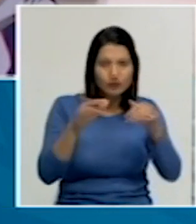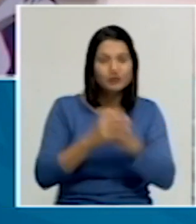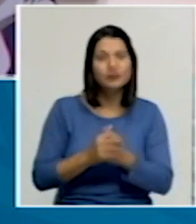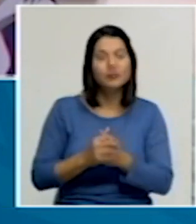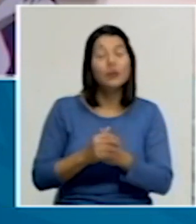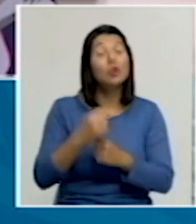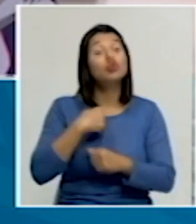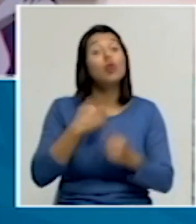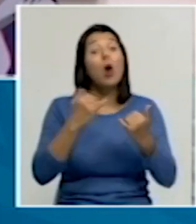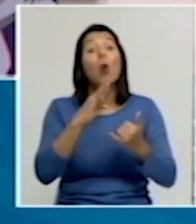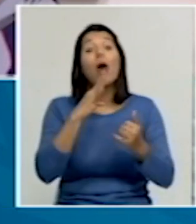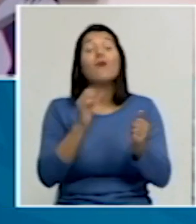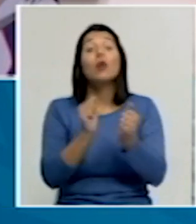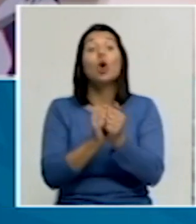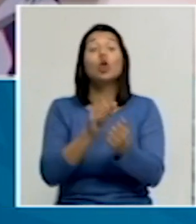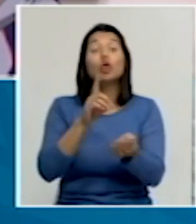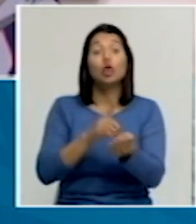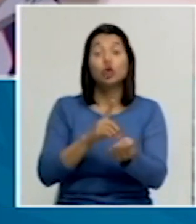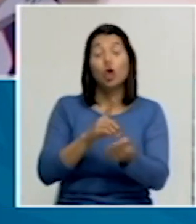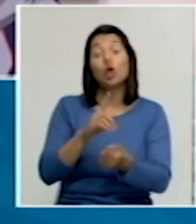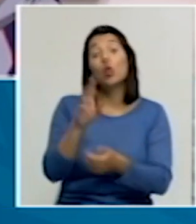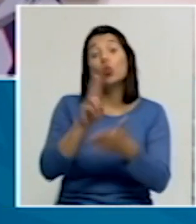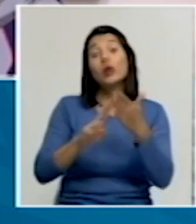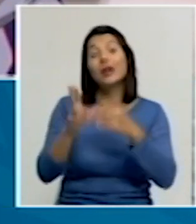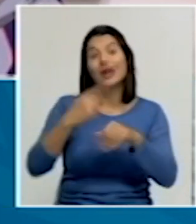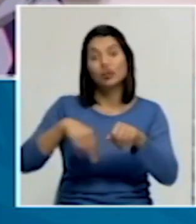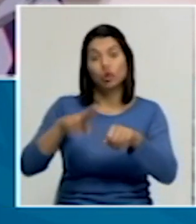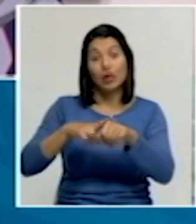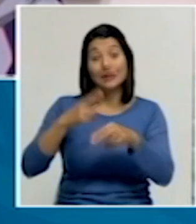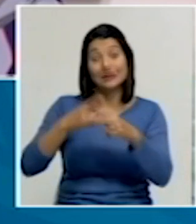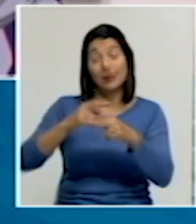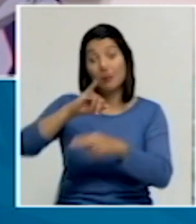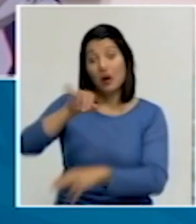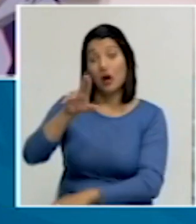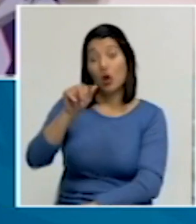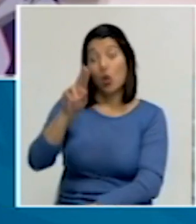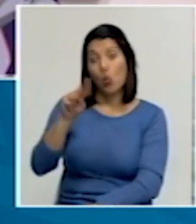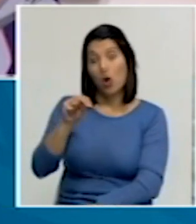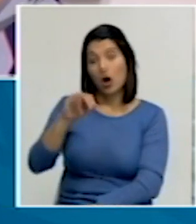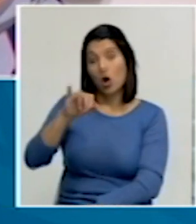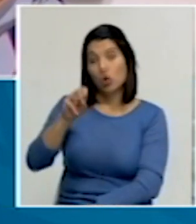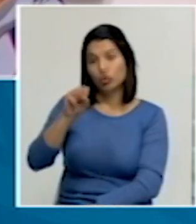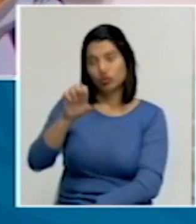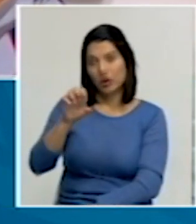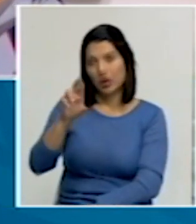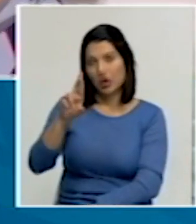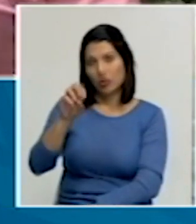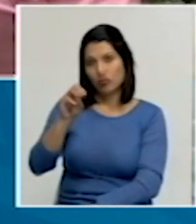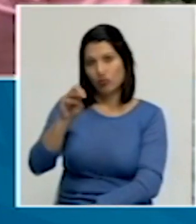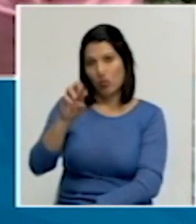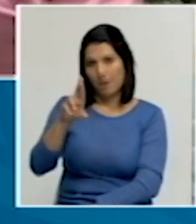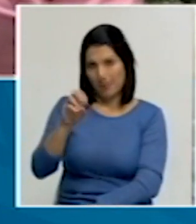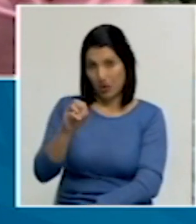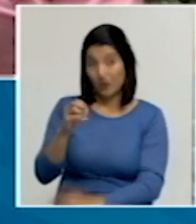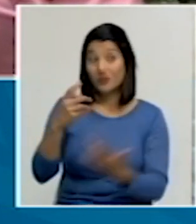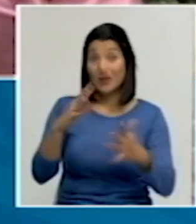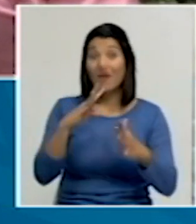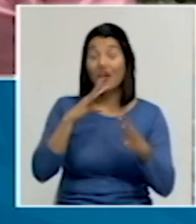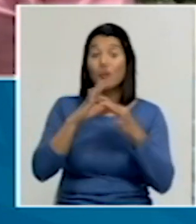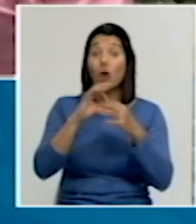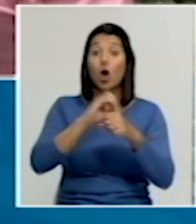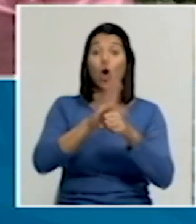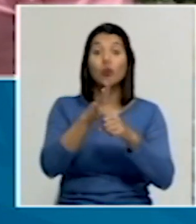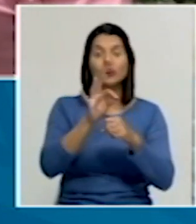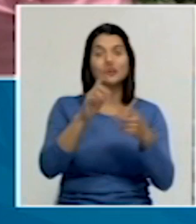Estoy conversando con el epidemiólogo de la Universidad Nacional, Juan José Romero. Hablamos de COVID-19 y ahora vamos a hablar también de